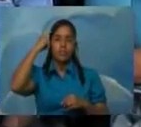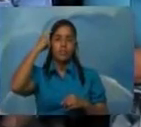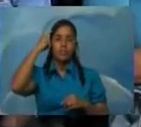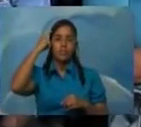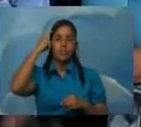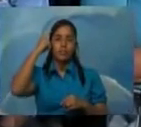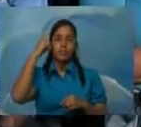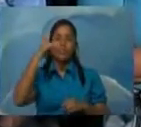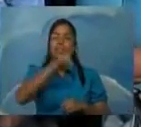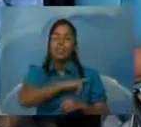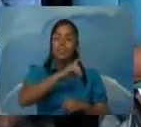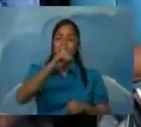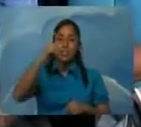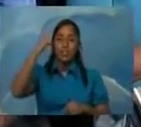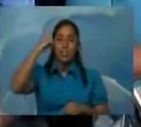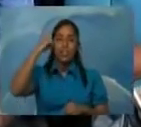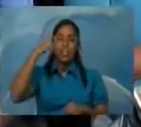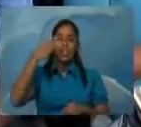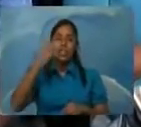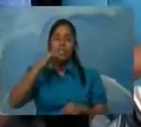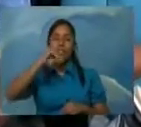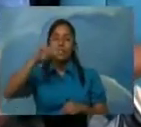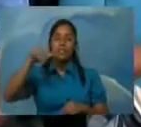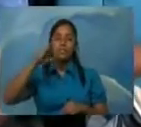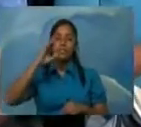Del día. ¿De cuál día?